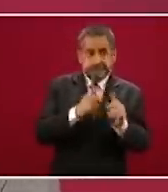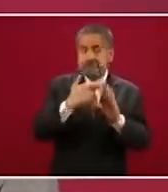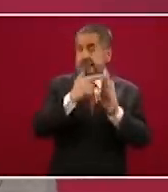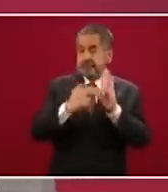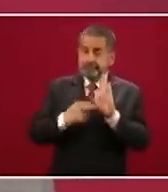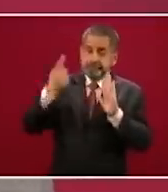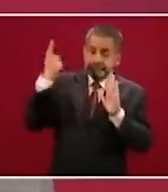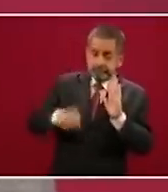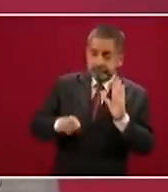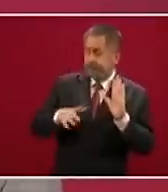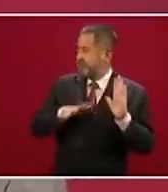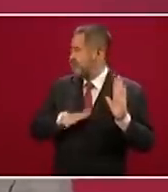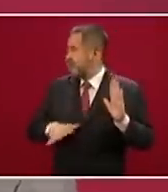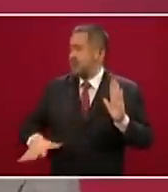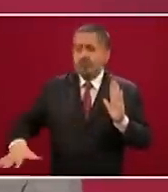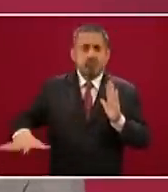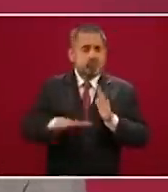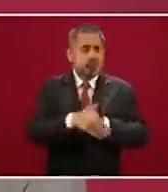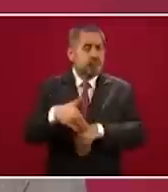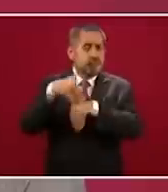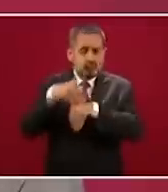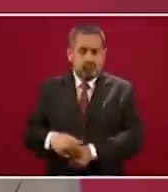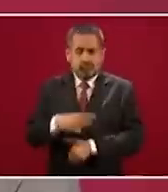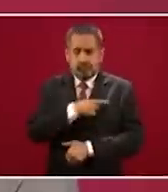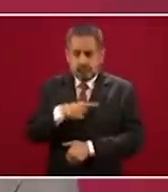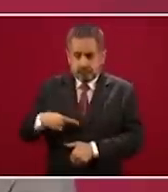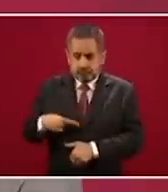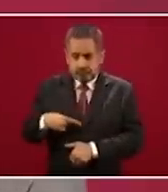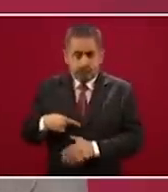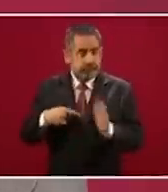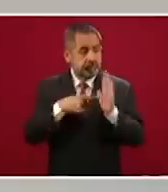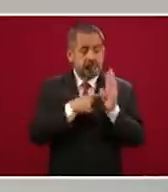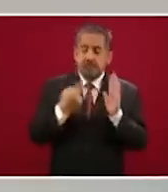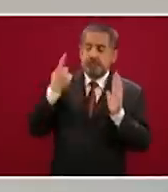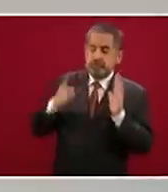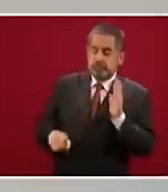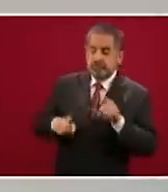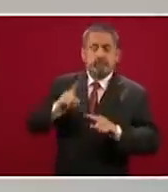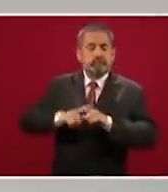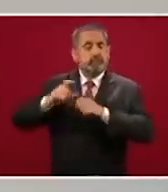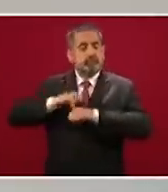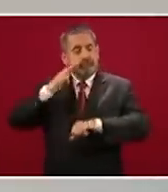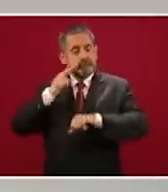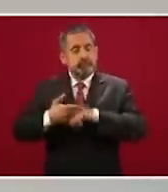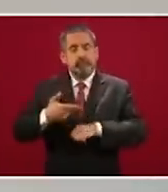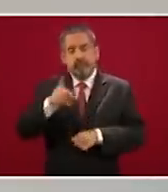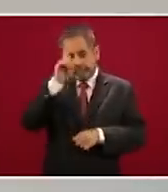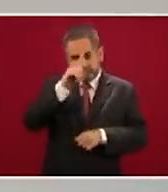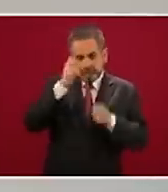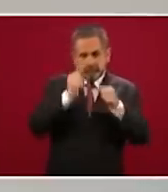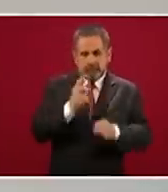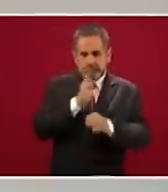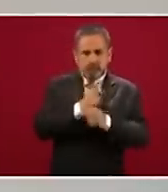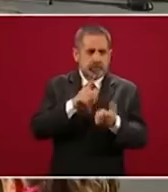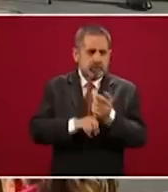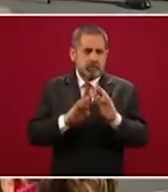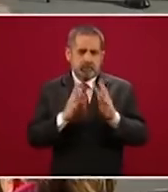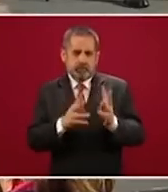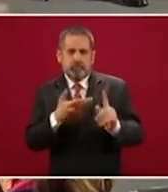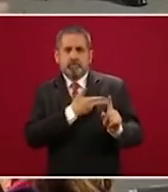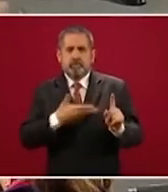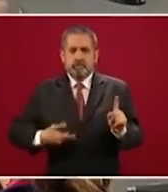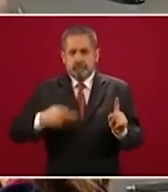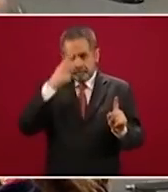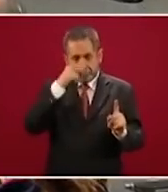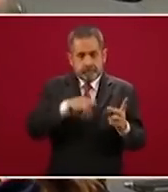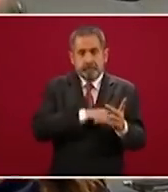son obligatorias y pueden ser ejecutivas. ¿Quién preside el Consejo de Salubridad General? El presidente de la República.